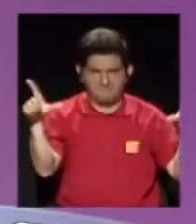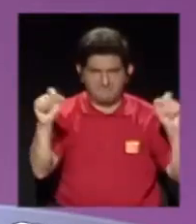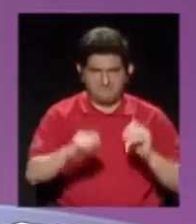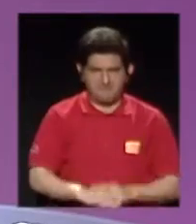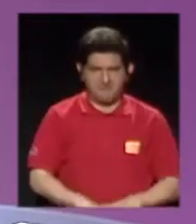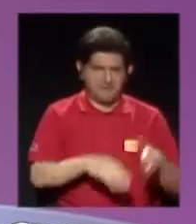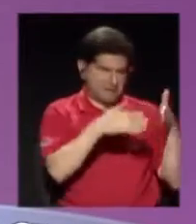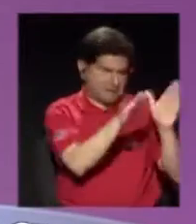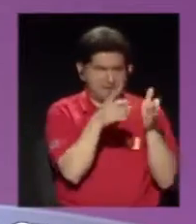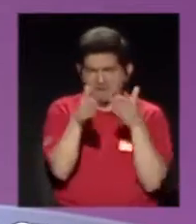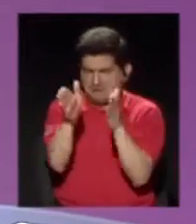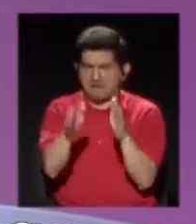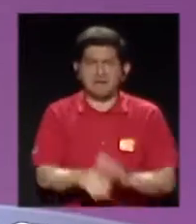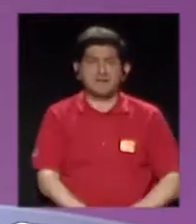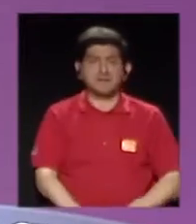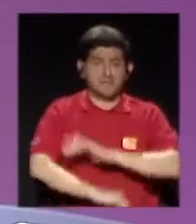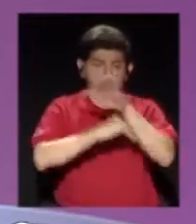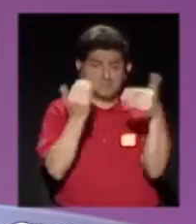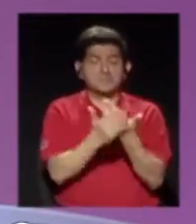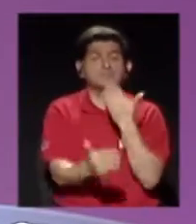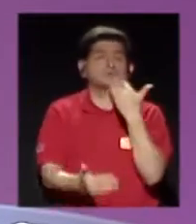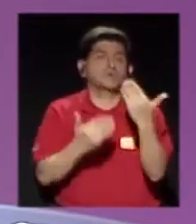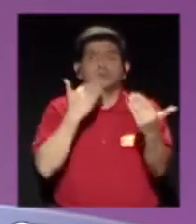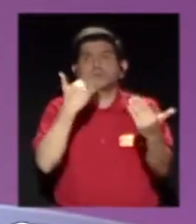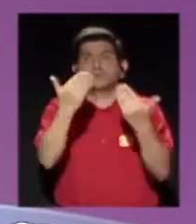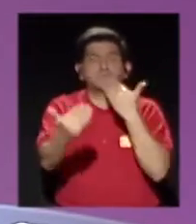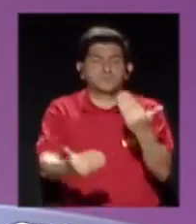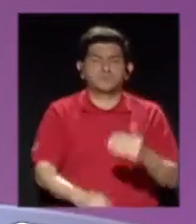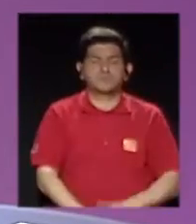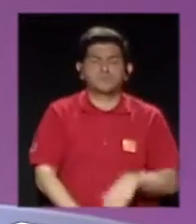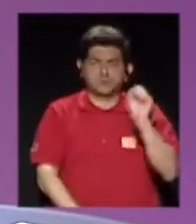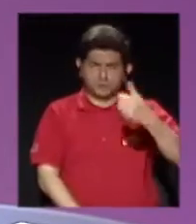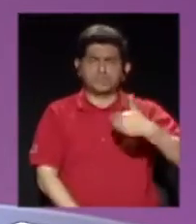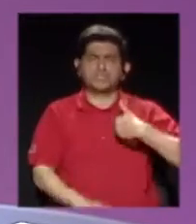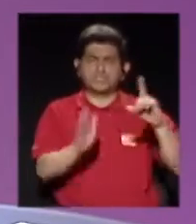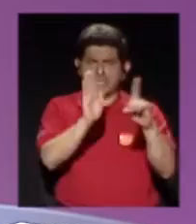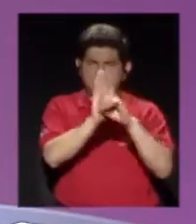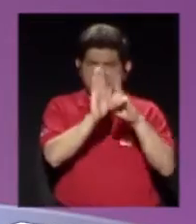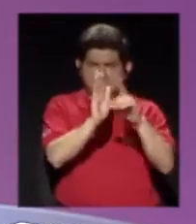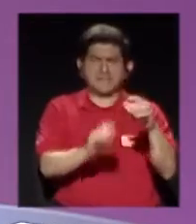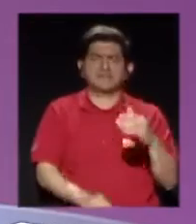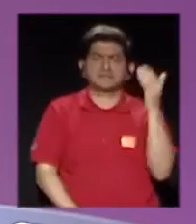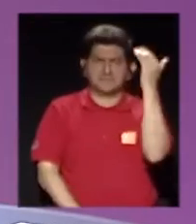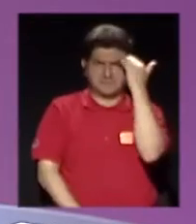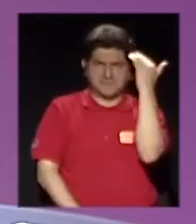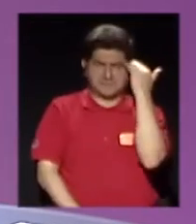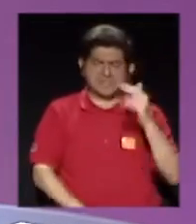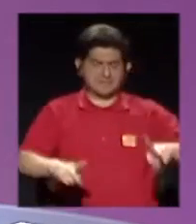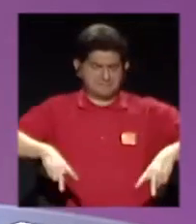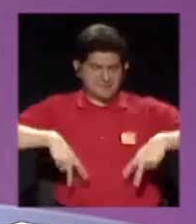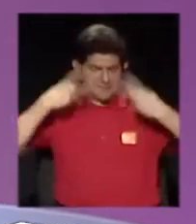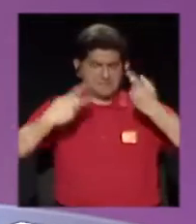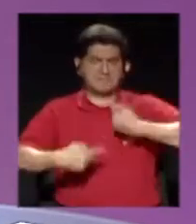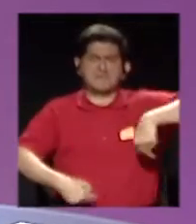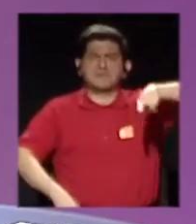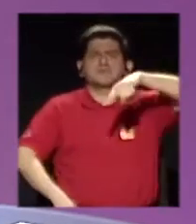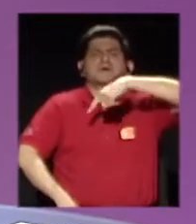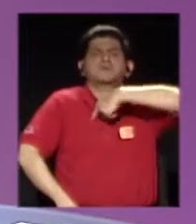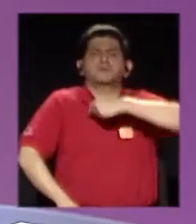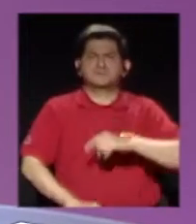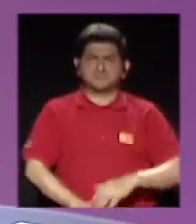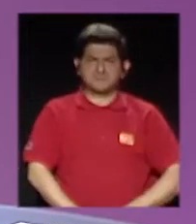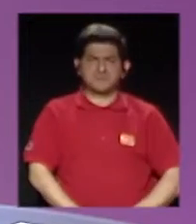en las calles y eso tenemos todos que agradecer los que recuperamos el derecho a saber que nuestra vida va a estar